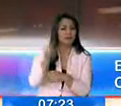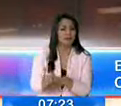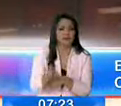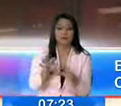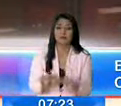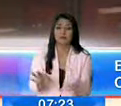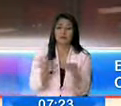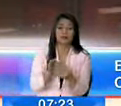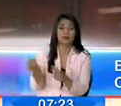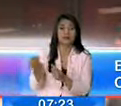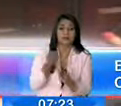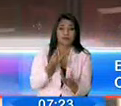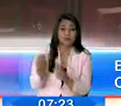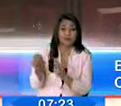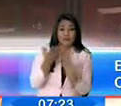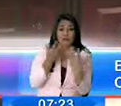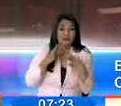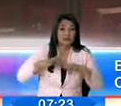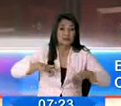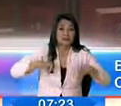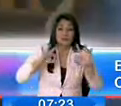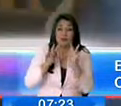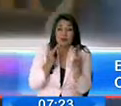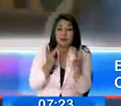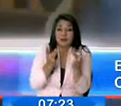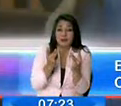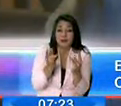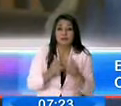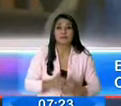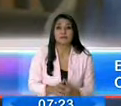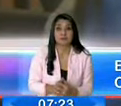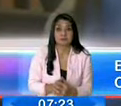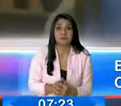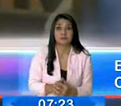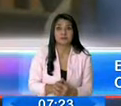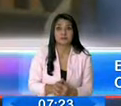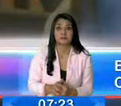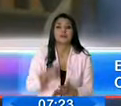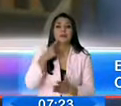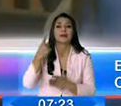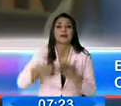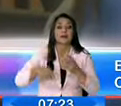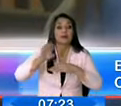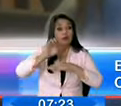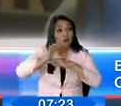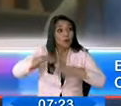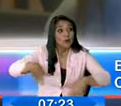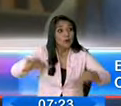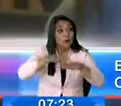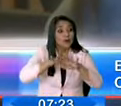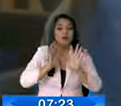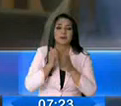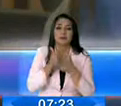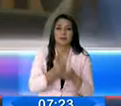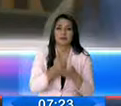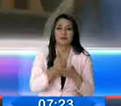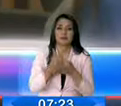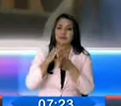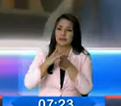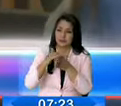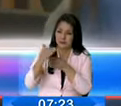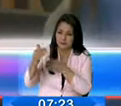información que se entregaría era sumamente delicada. Y en función del bienestar del país, invito a ustedes, queridos